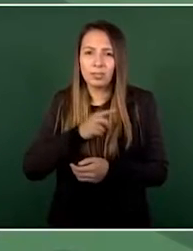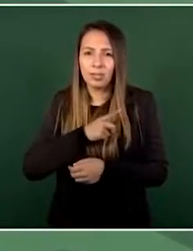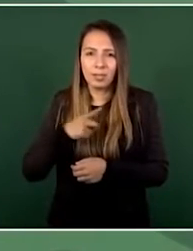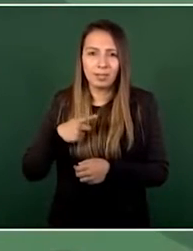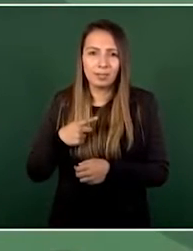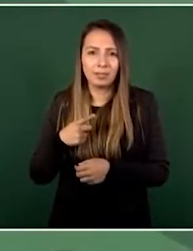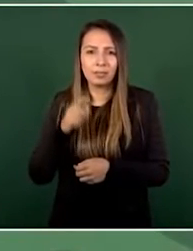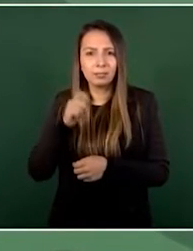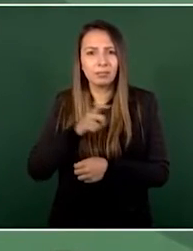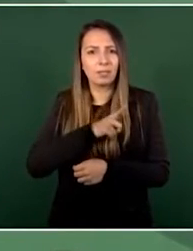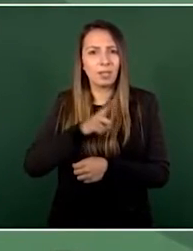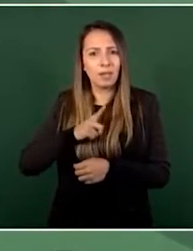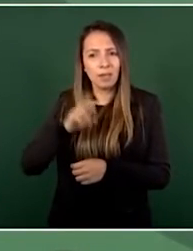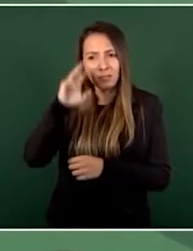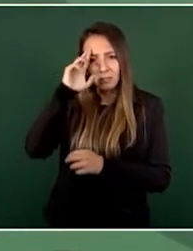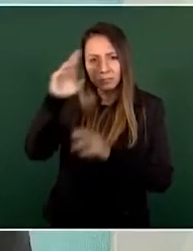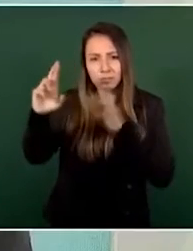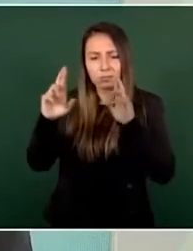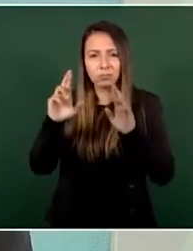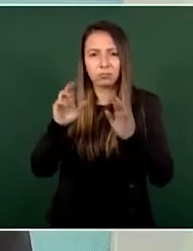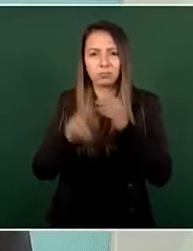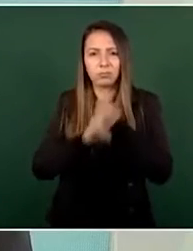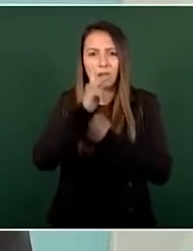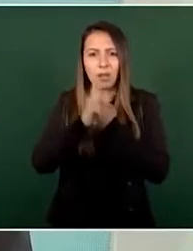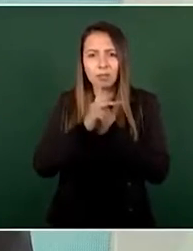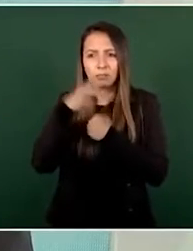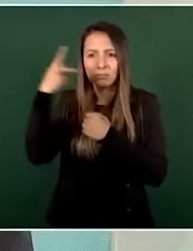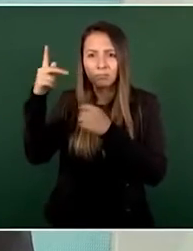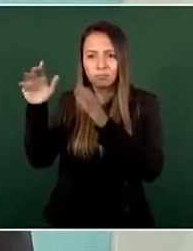Se debe de respetar nuestra soberanía.